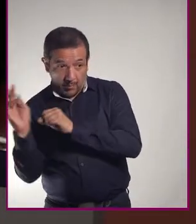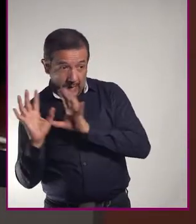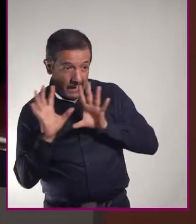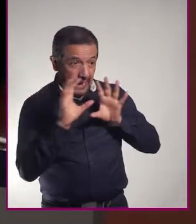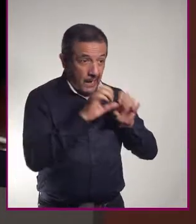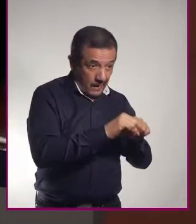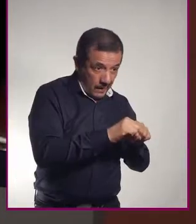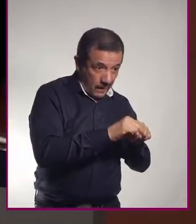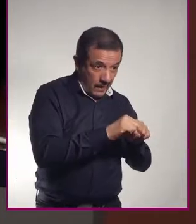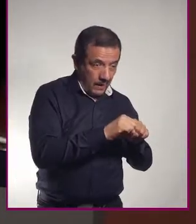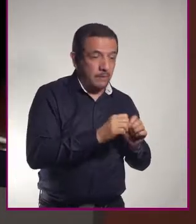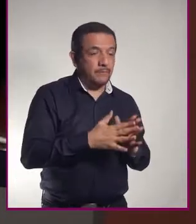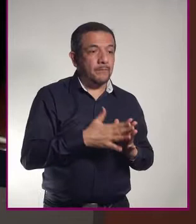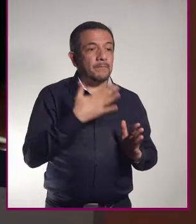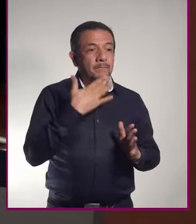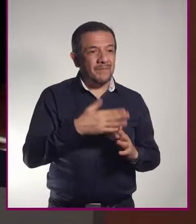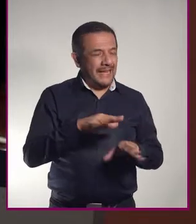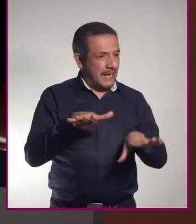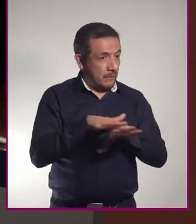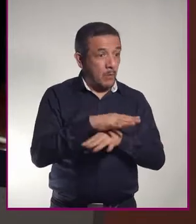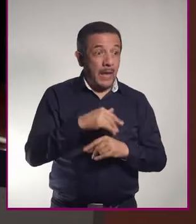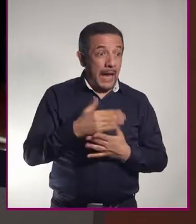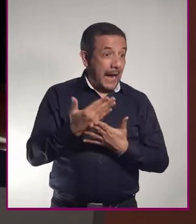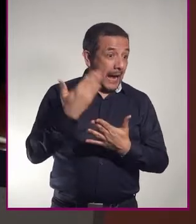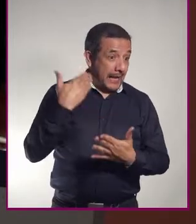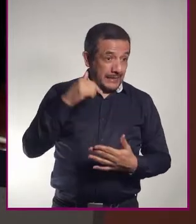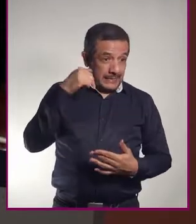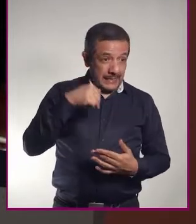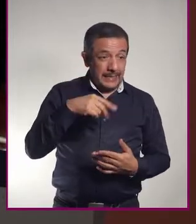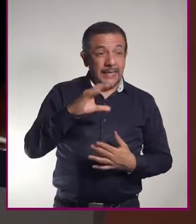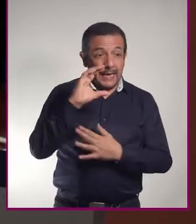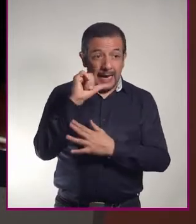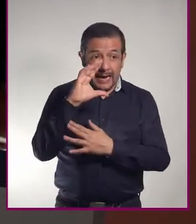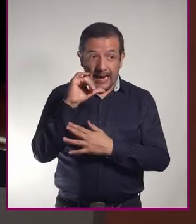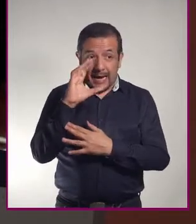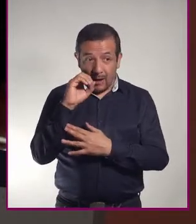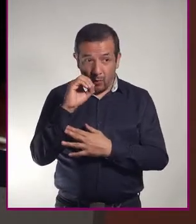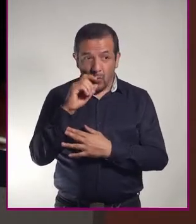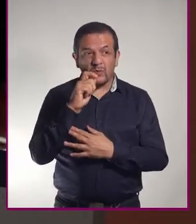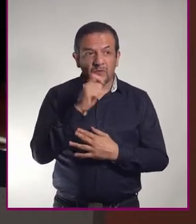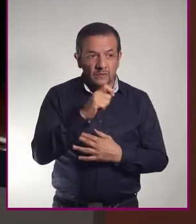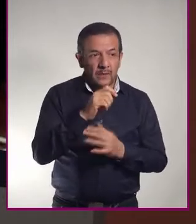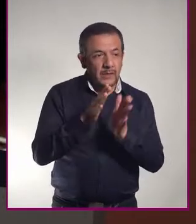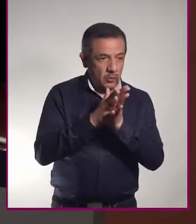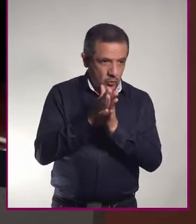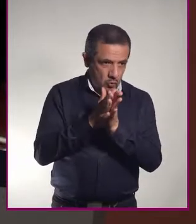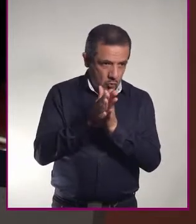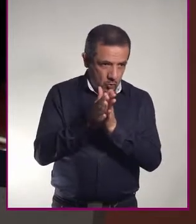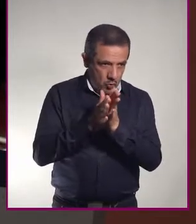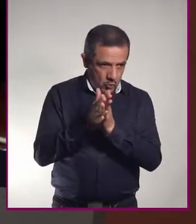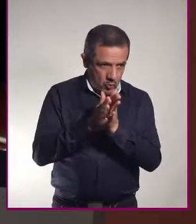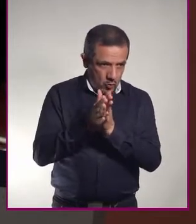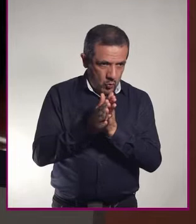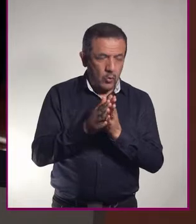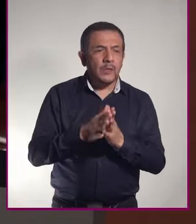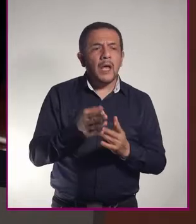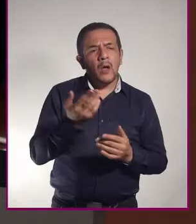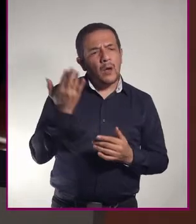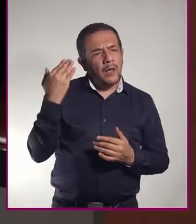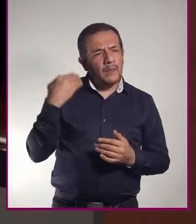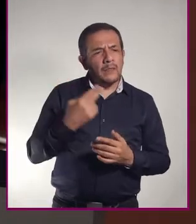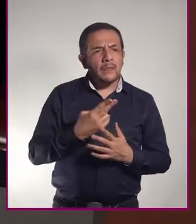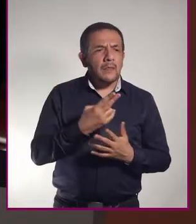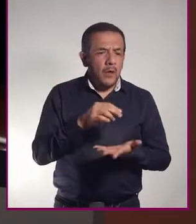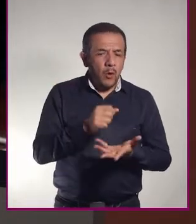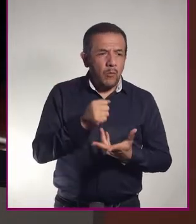antes de la llegada de los españoles, el cacao, que es la semilla que da origen al chocolate, se usaba como una forma de